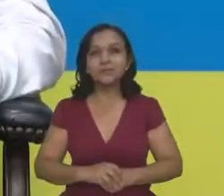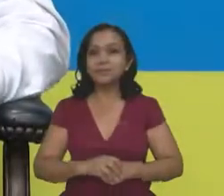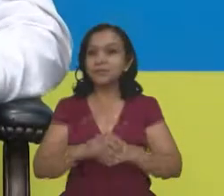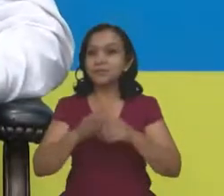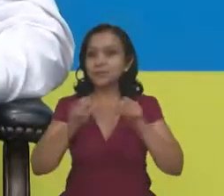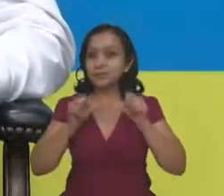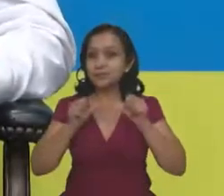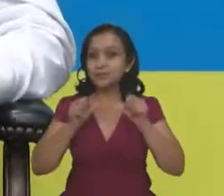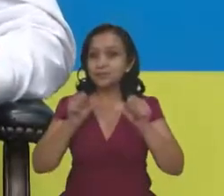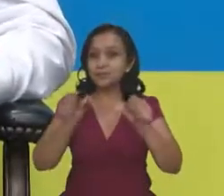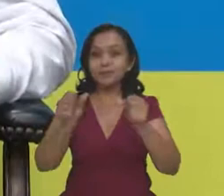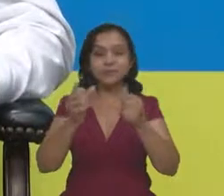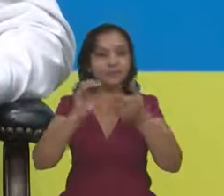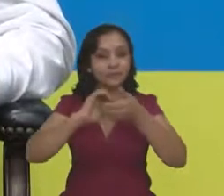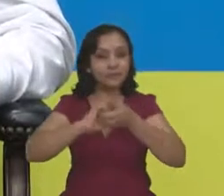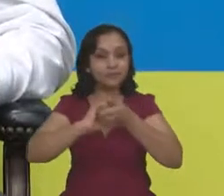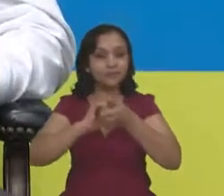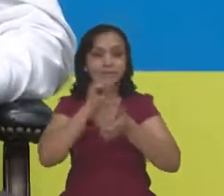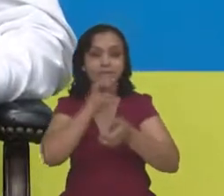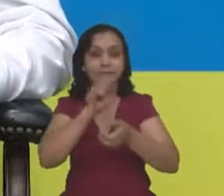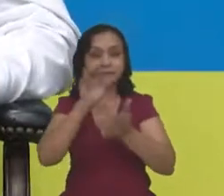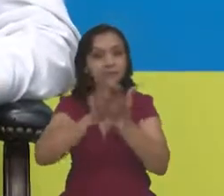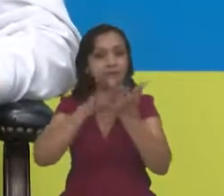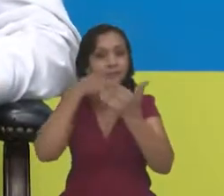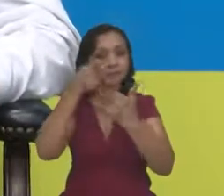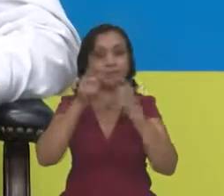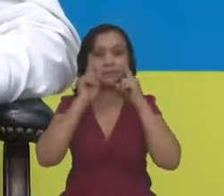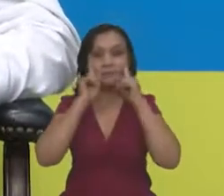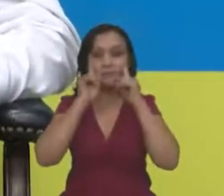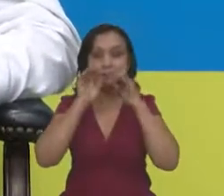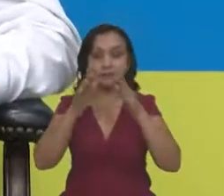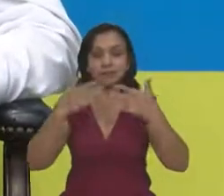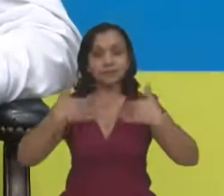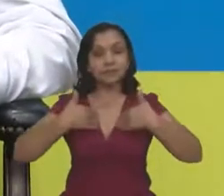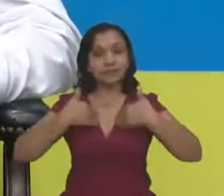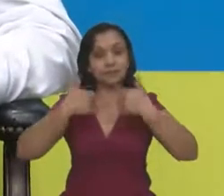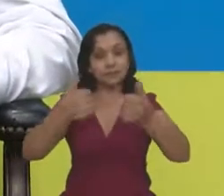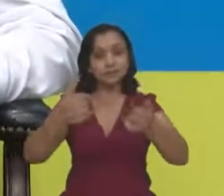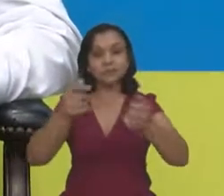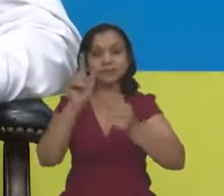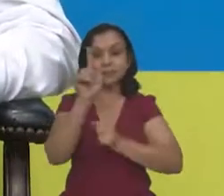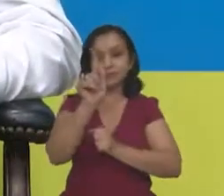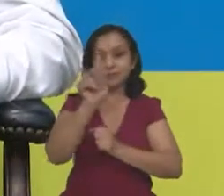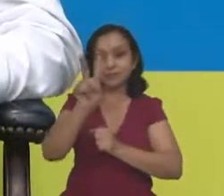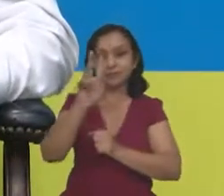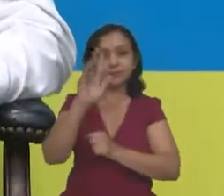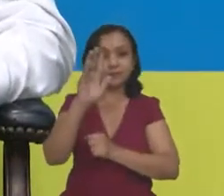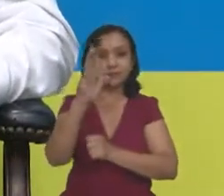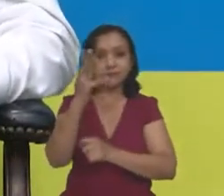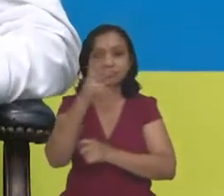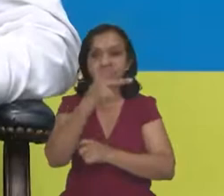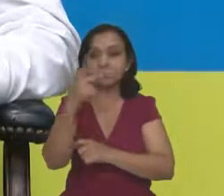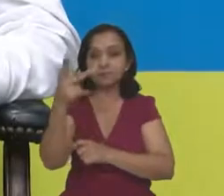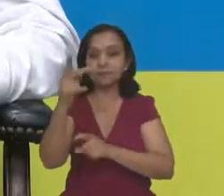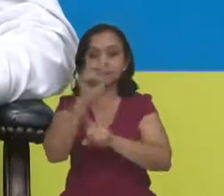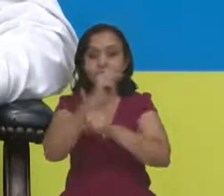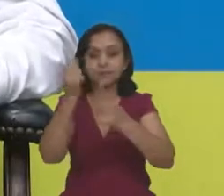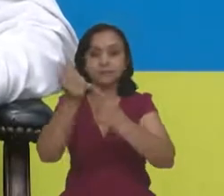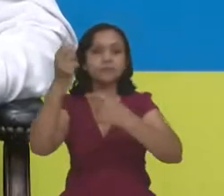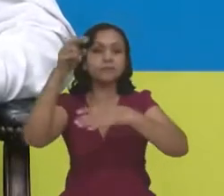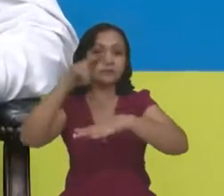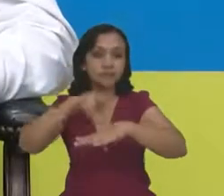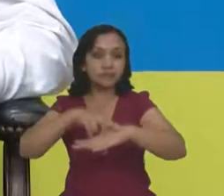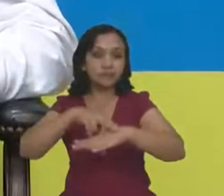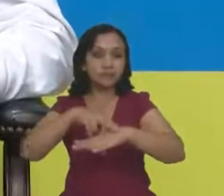Estamos de regreso, amigos televidentes, en su gustado programa Prevenir el Salud a través de la frecuencia del canal 98, el canal parlamentario, el canal de la